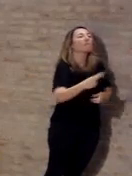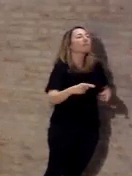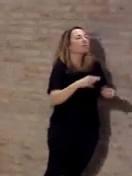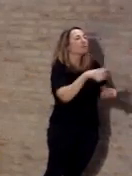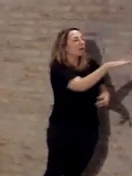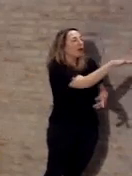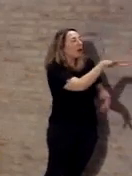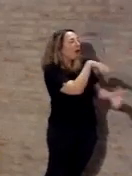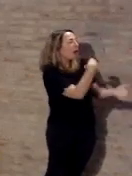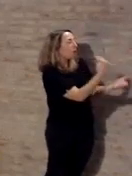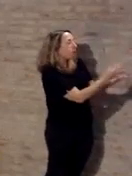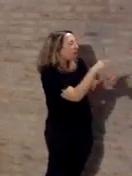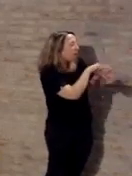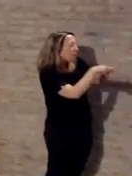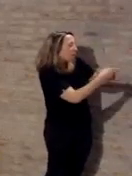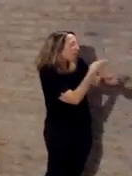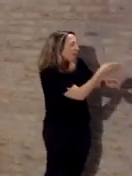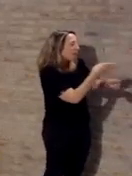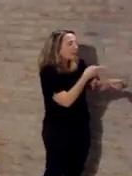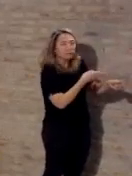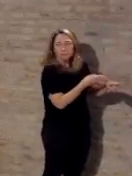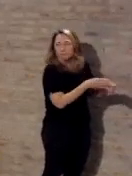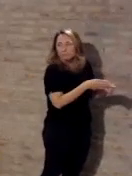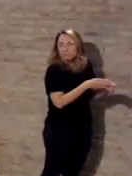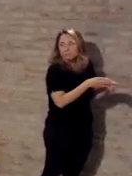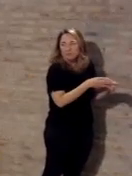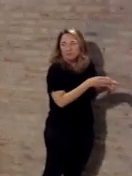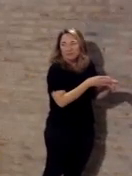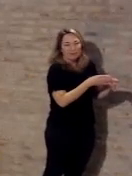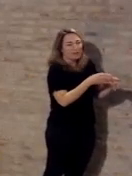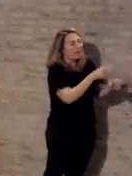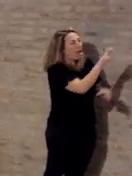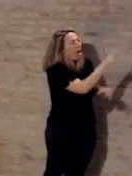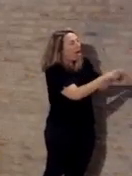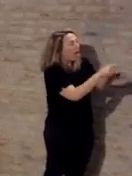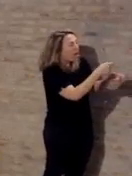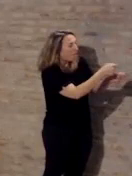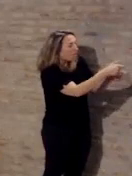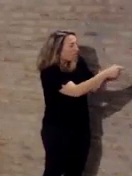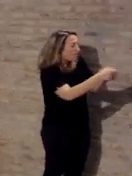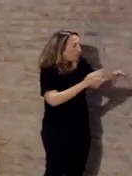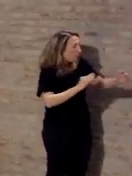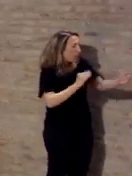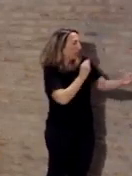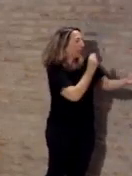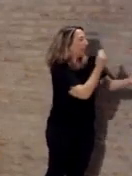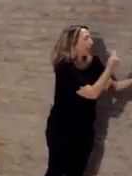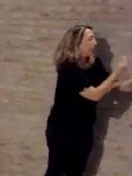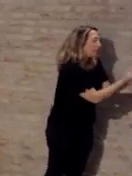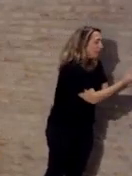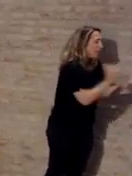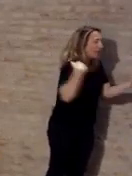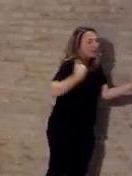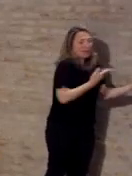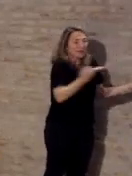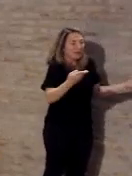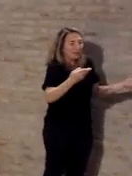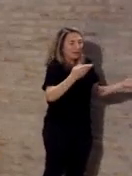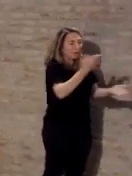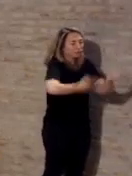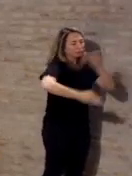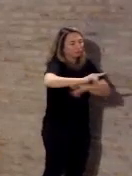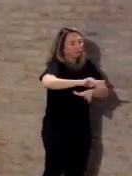a los puestos políticos como decía Noe llegan ciertas personas y generalmente no son